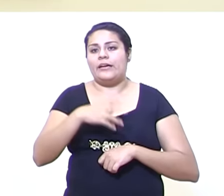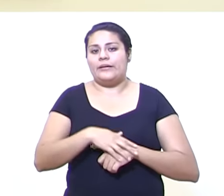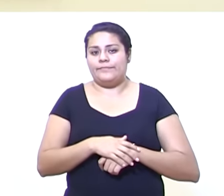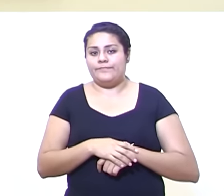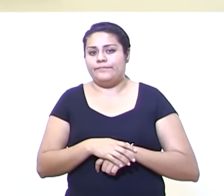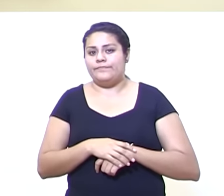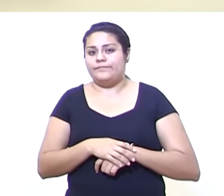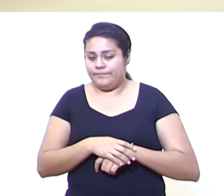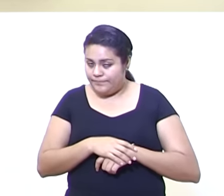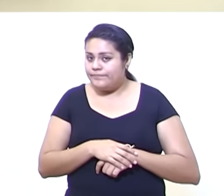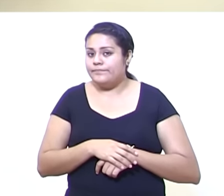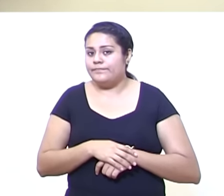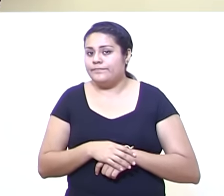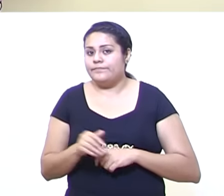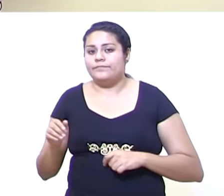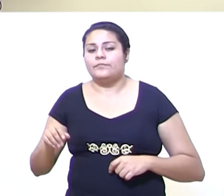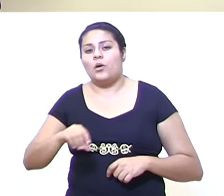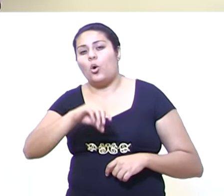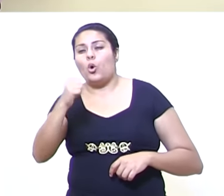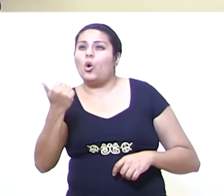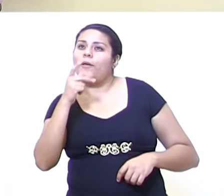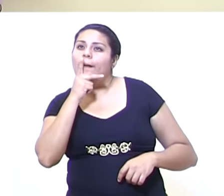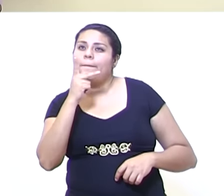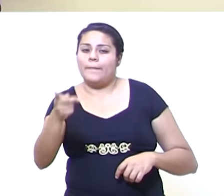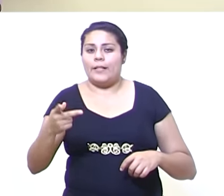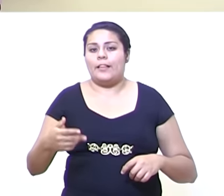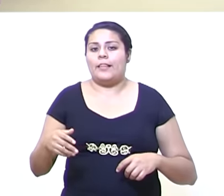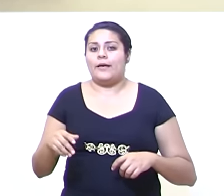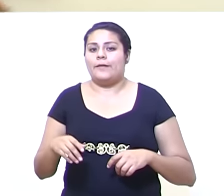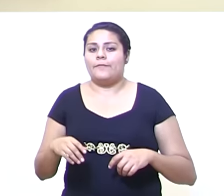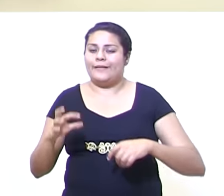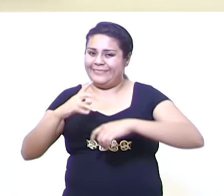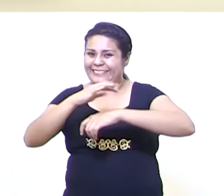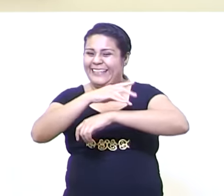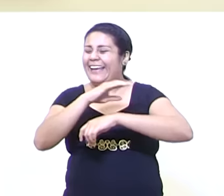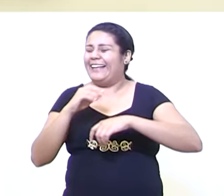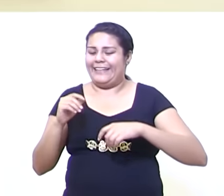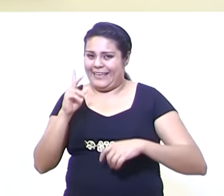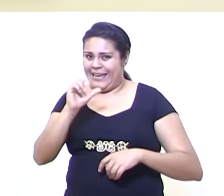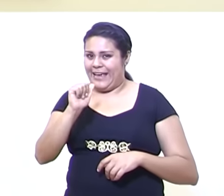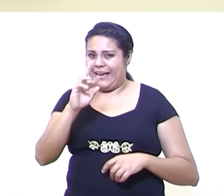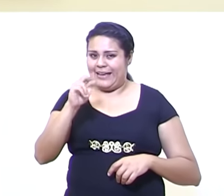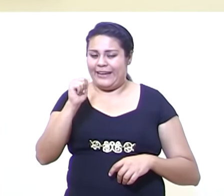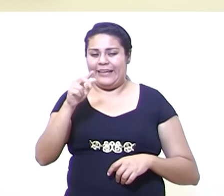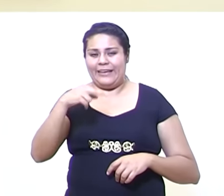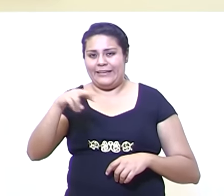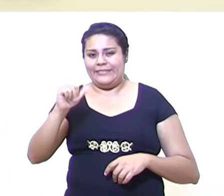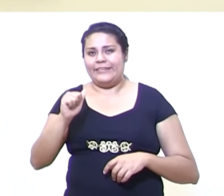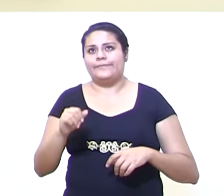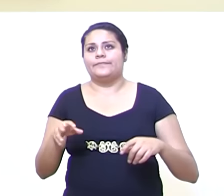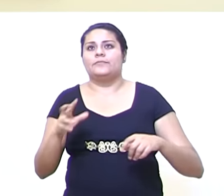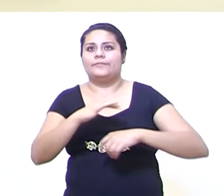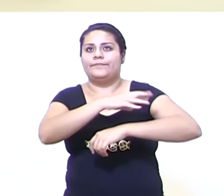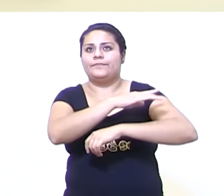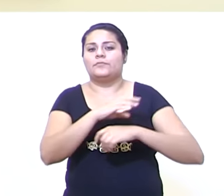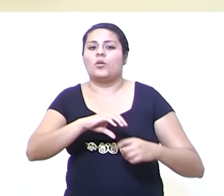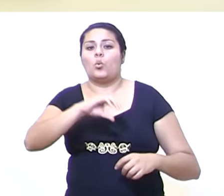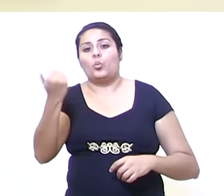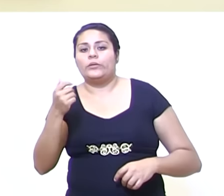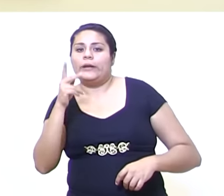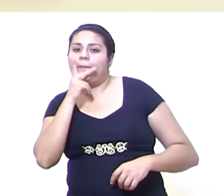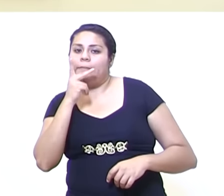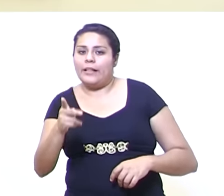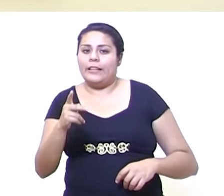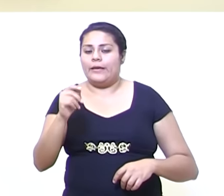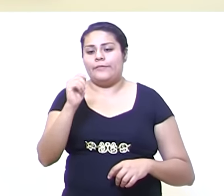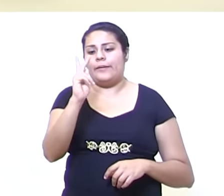Y la última palabra que vamos a recordar es la palabra papá, que también se vio en el